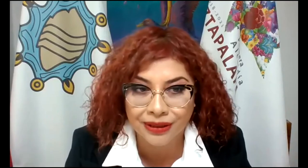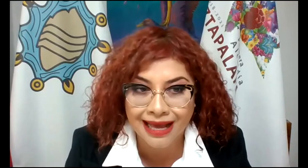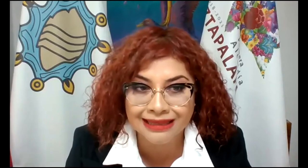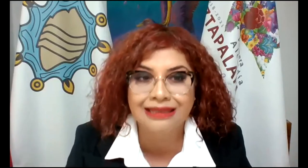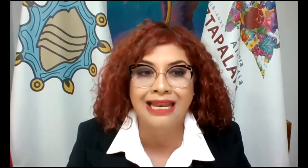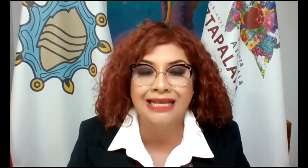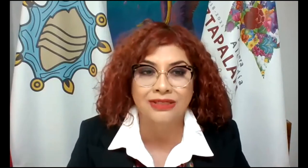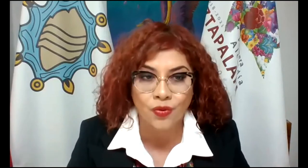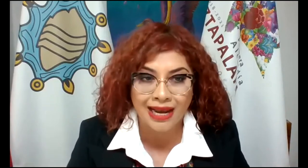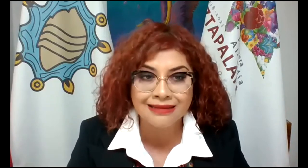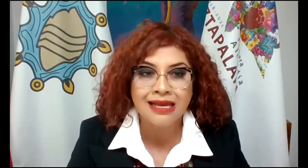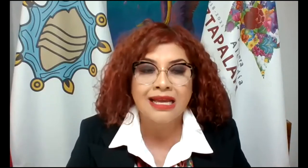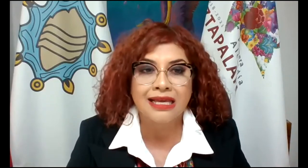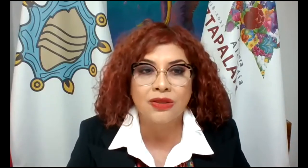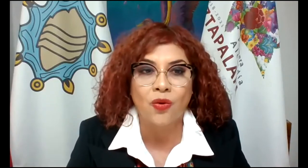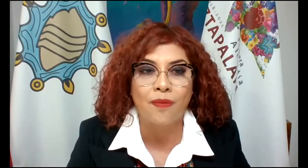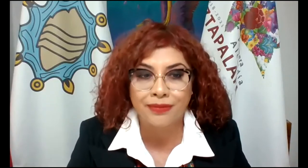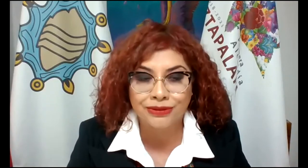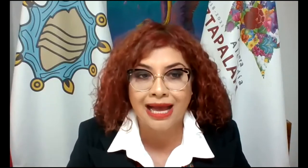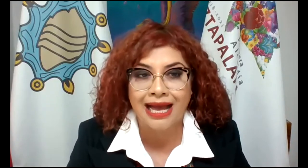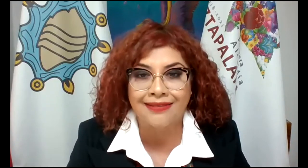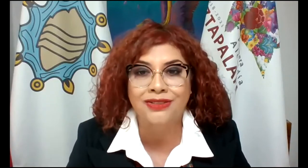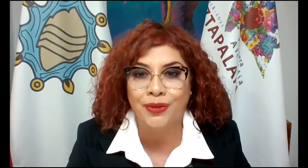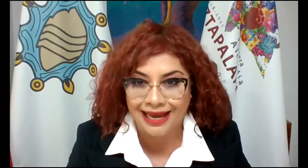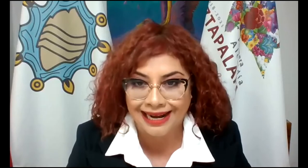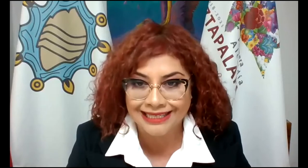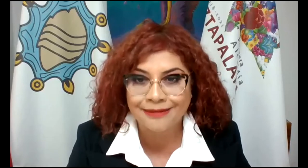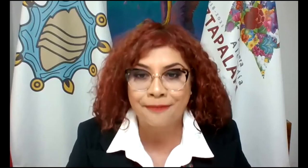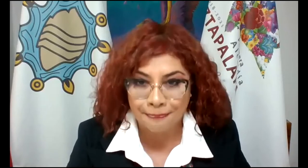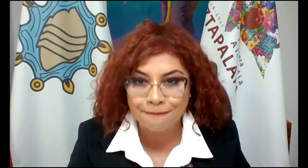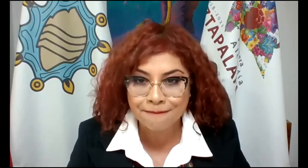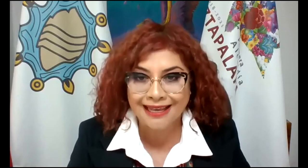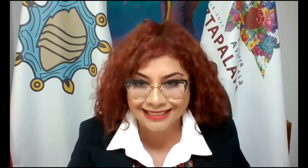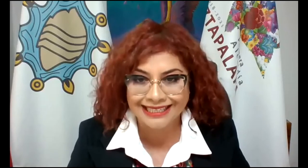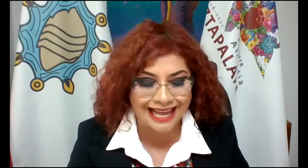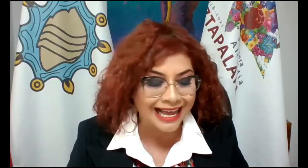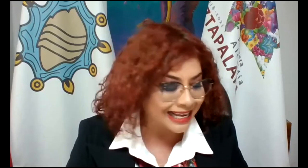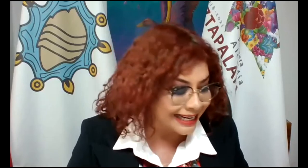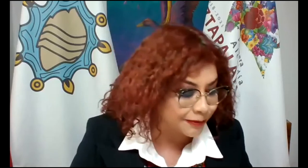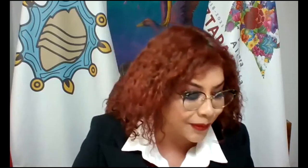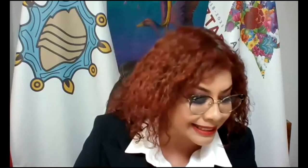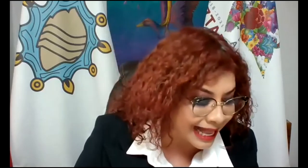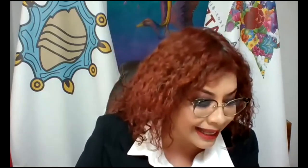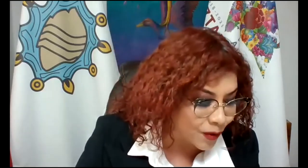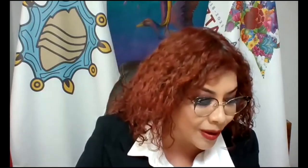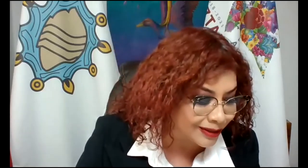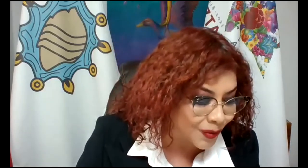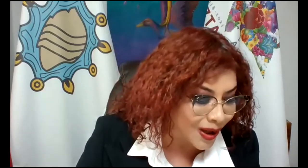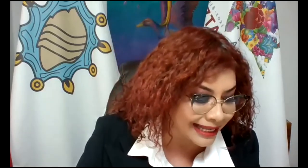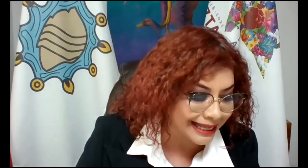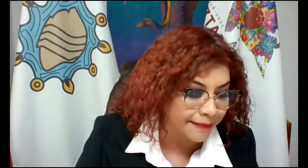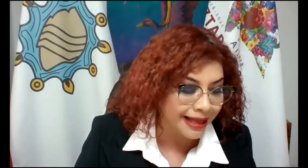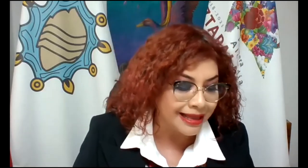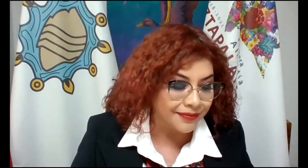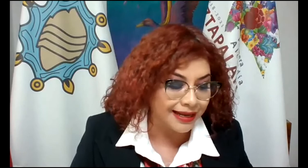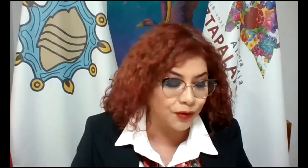una prioridad las escuelas y no vamos a descuidarlas. Esa es la respuesta en cuanto